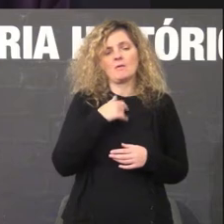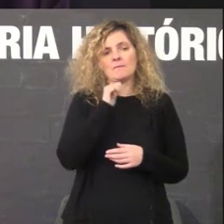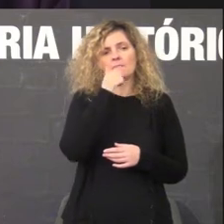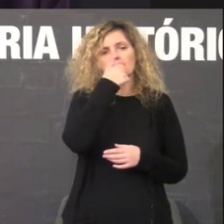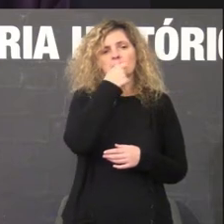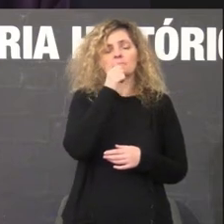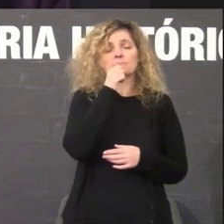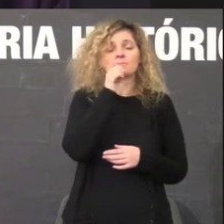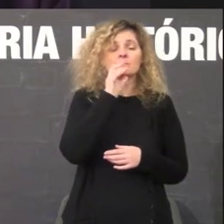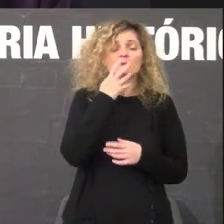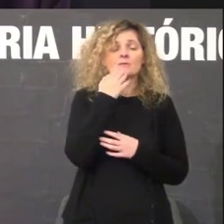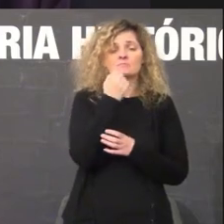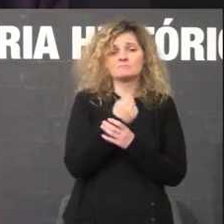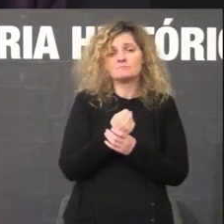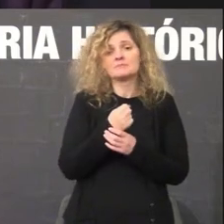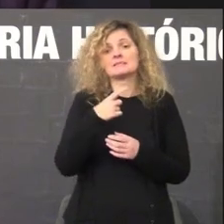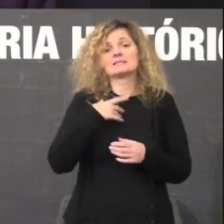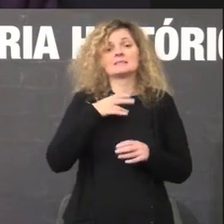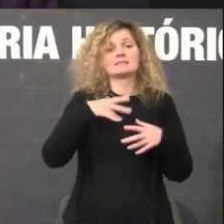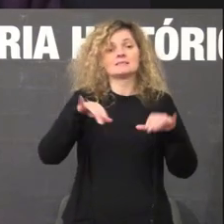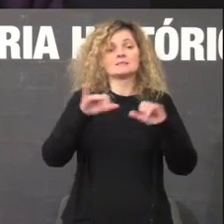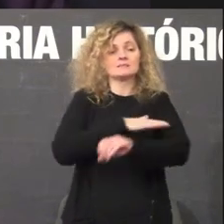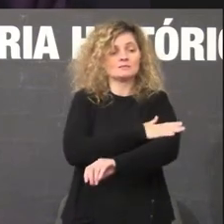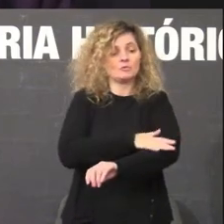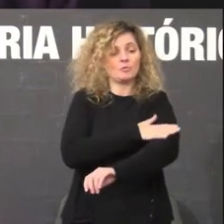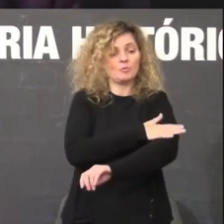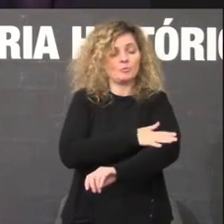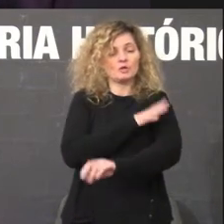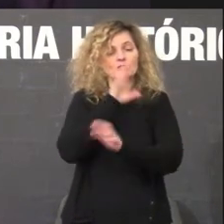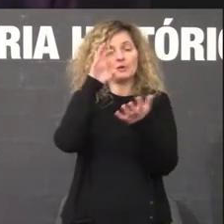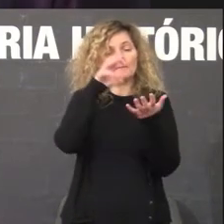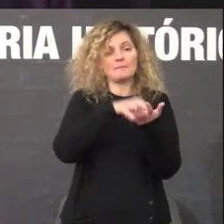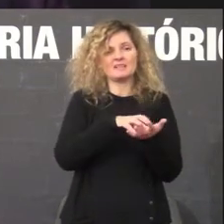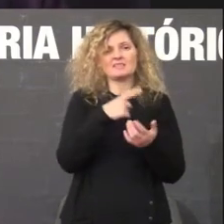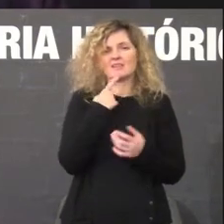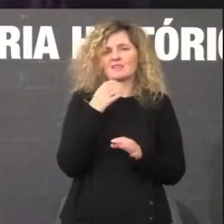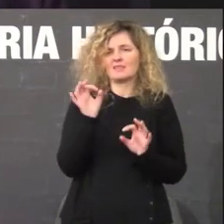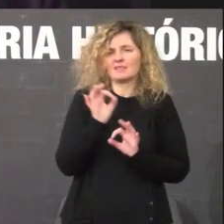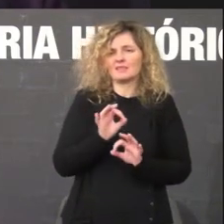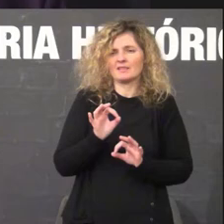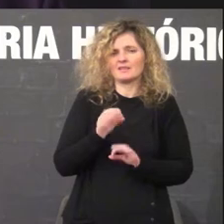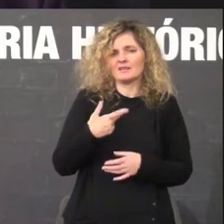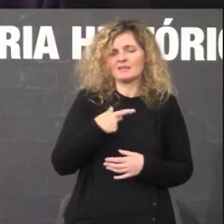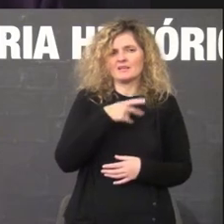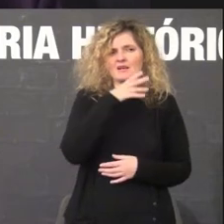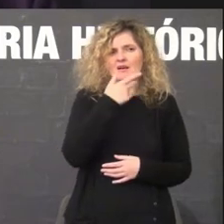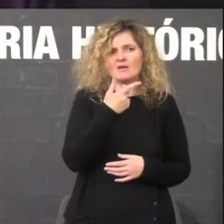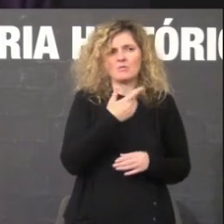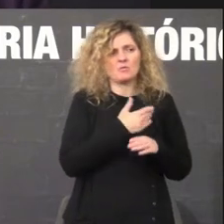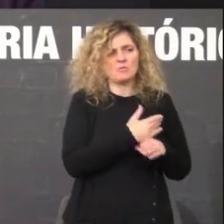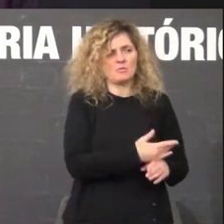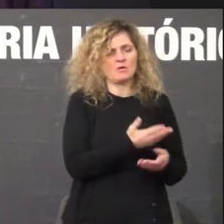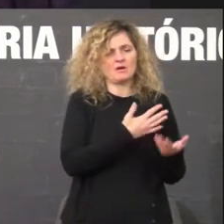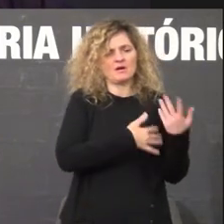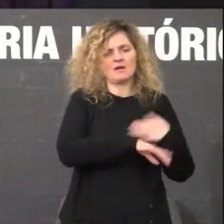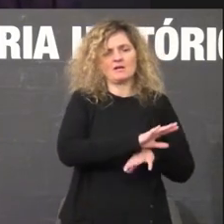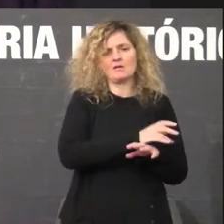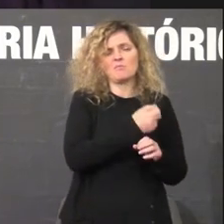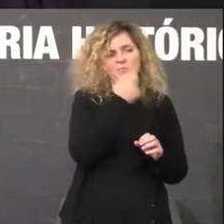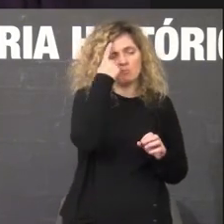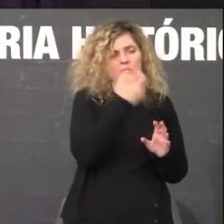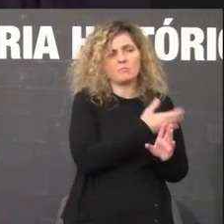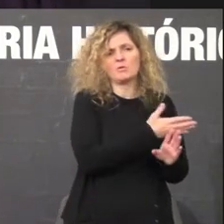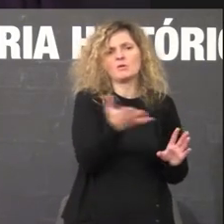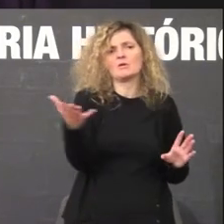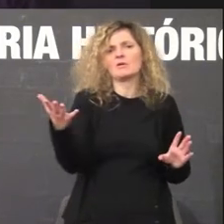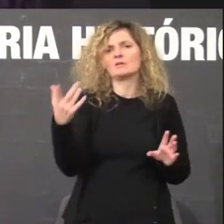callado, que ningún gobernante de este país hubiera dicho nada. Que era un saber popular,